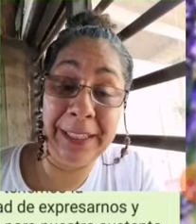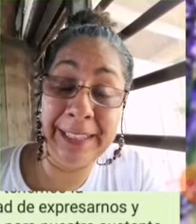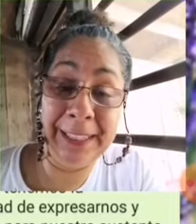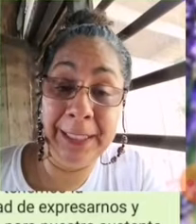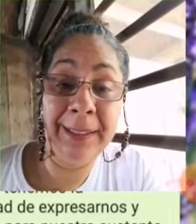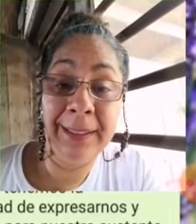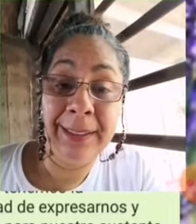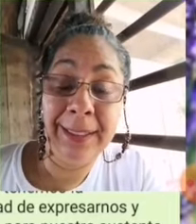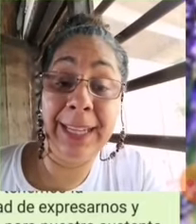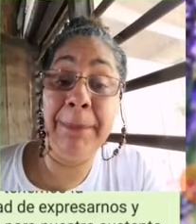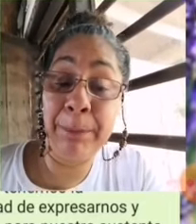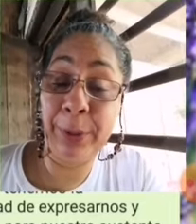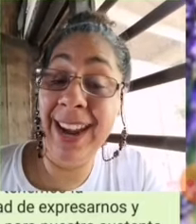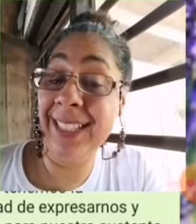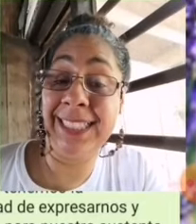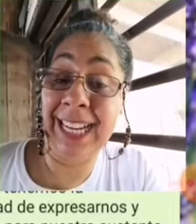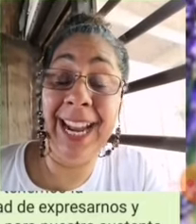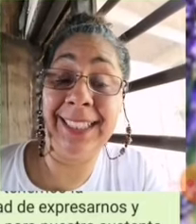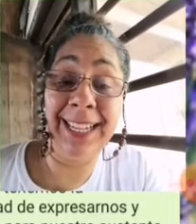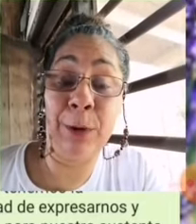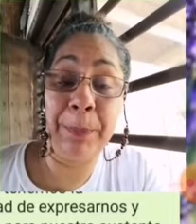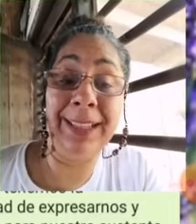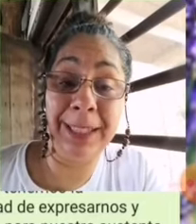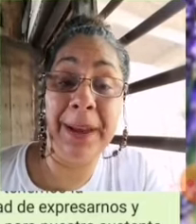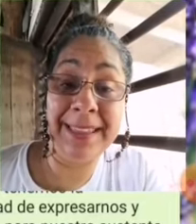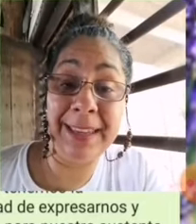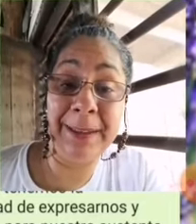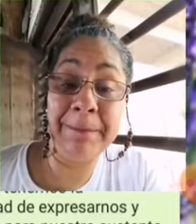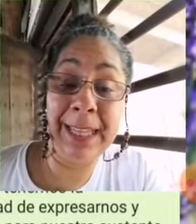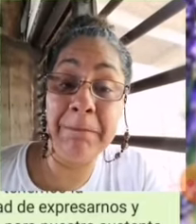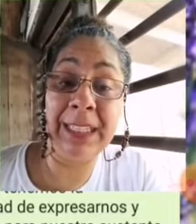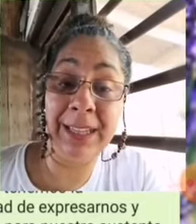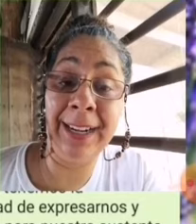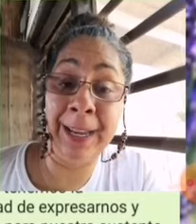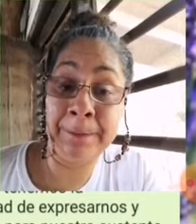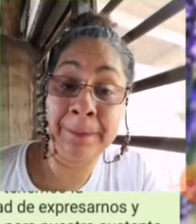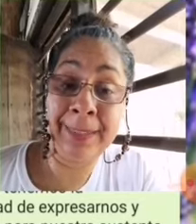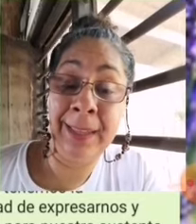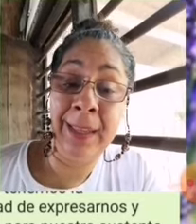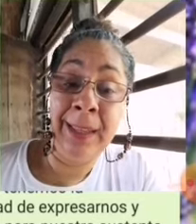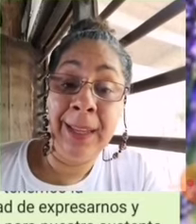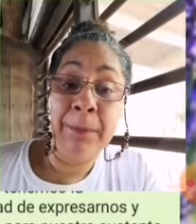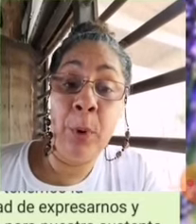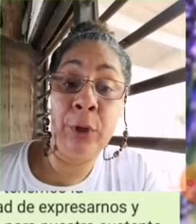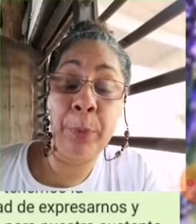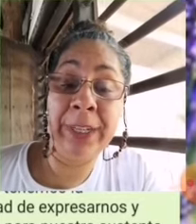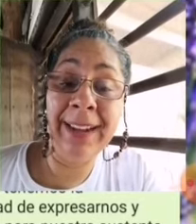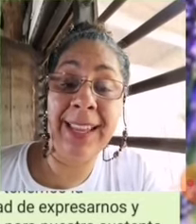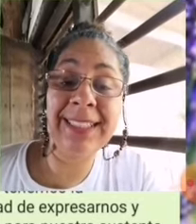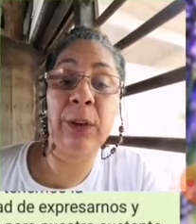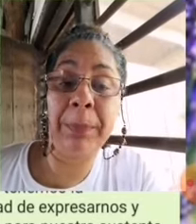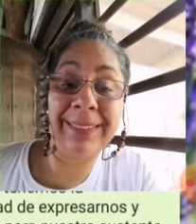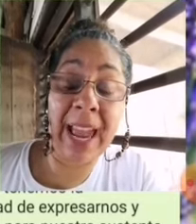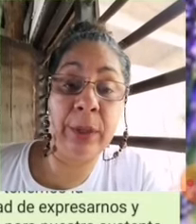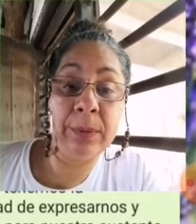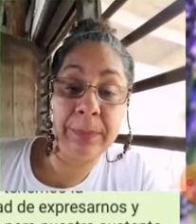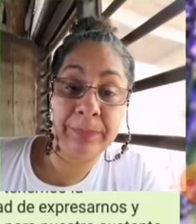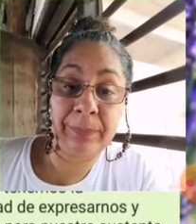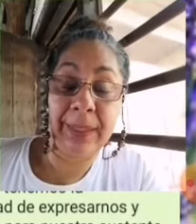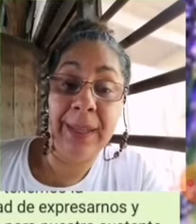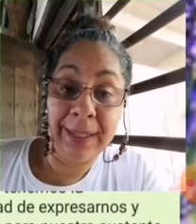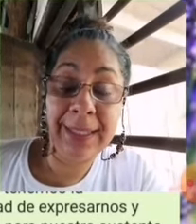punto de que me pudieran sacar de la cooperativa de Mexicana por poner este